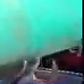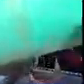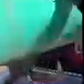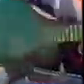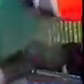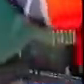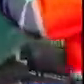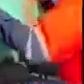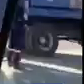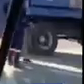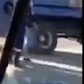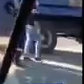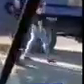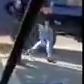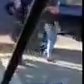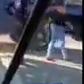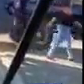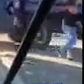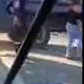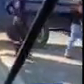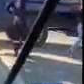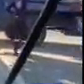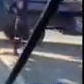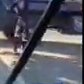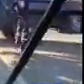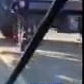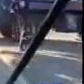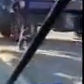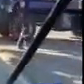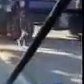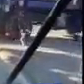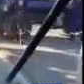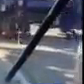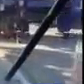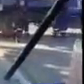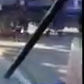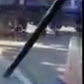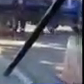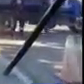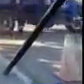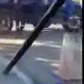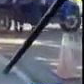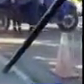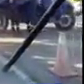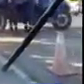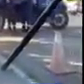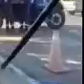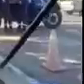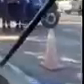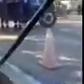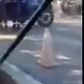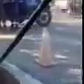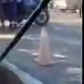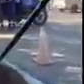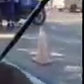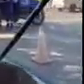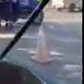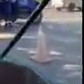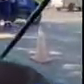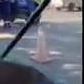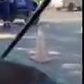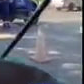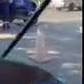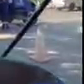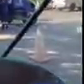Y por ello, el alcalde dijo que debido a la mala administración de la alcaldía en Soyapango, he instruido a desechos